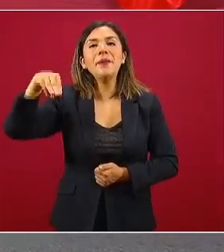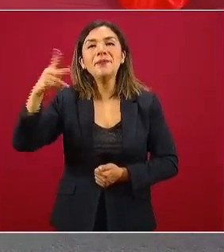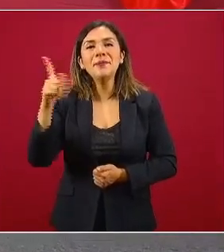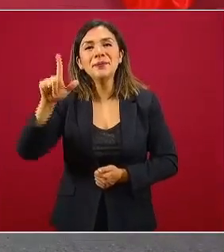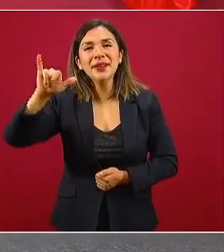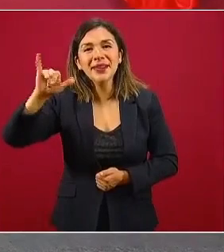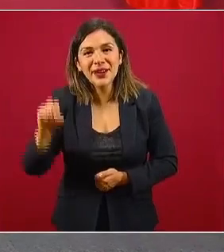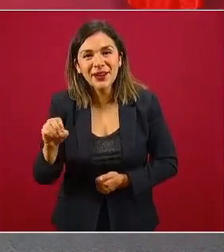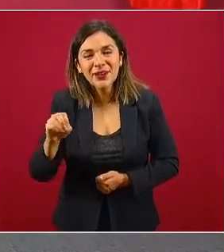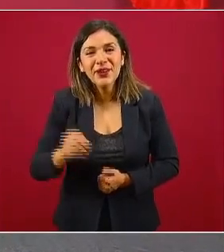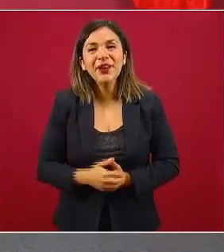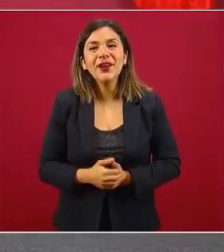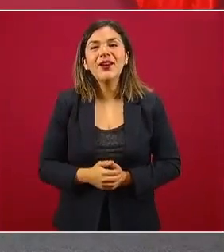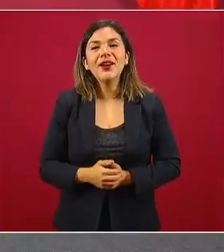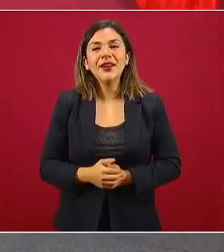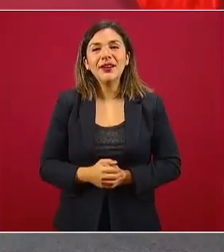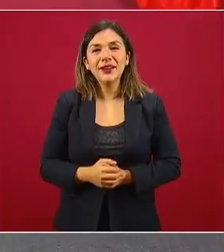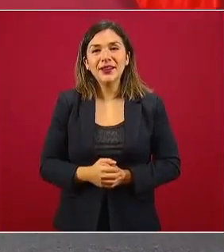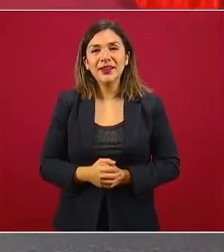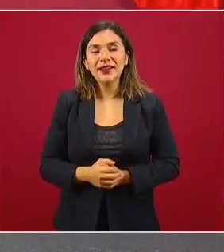bloque. Amplio.